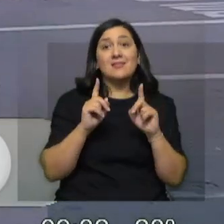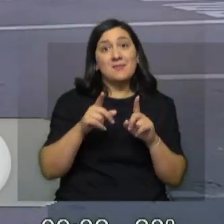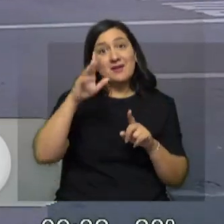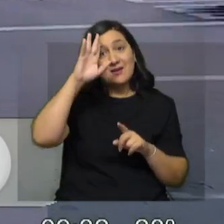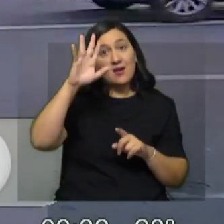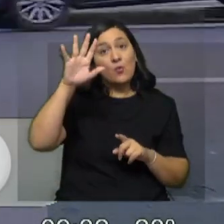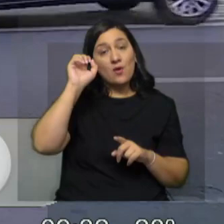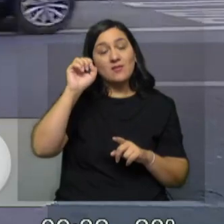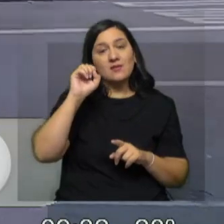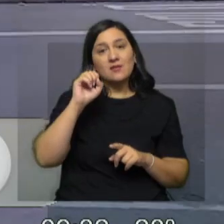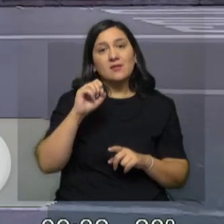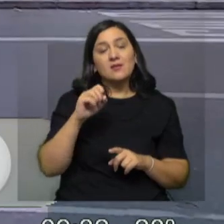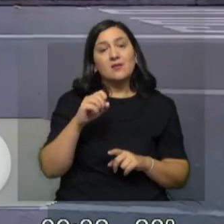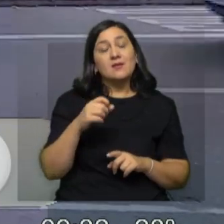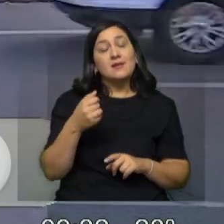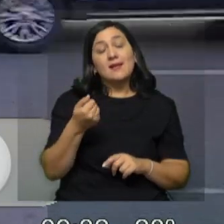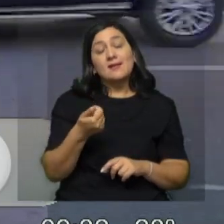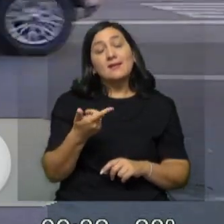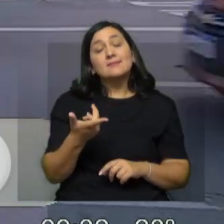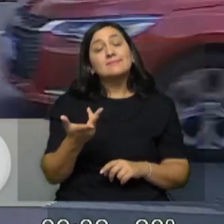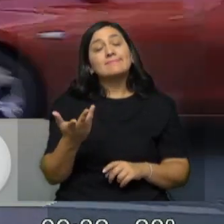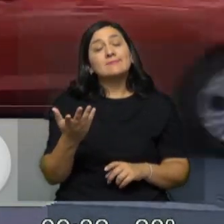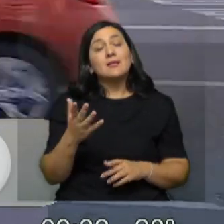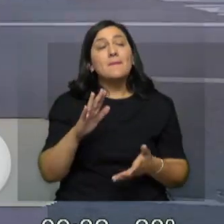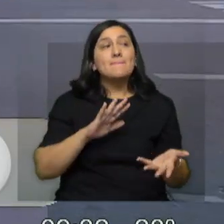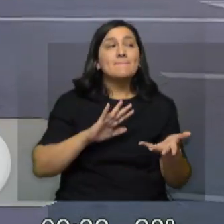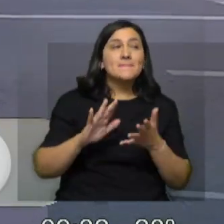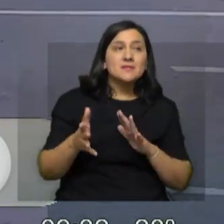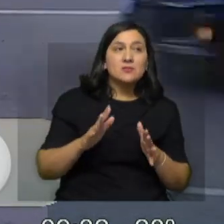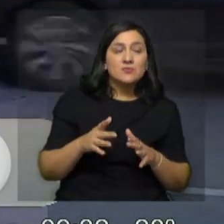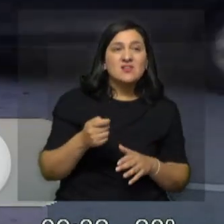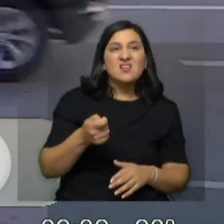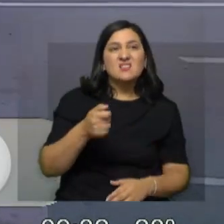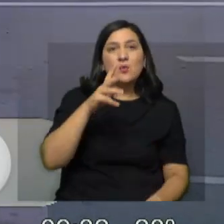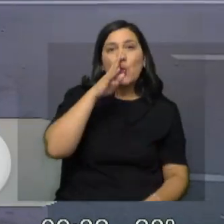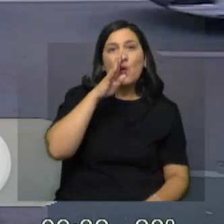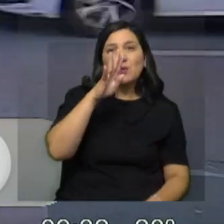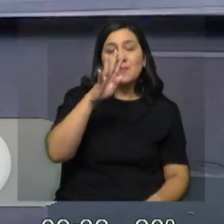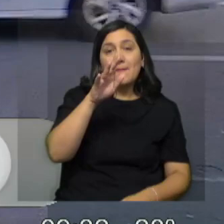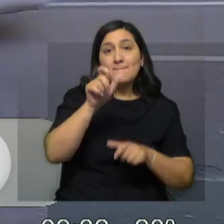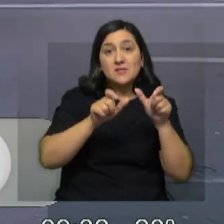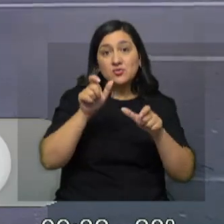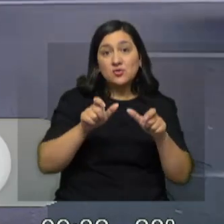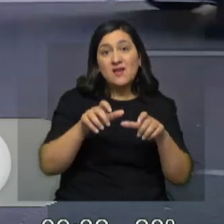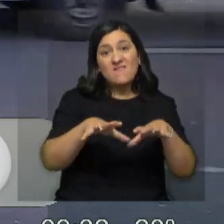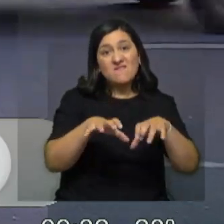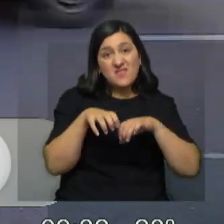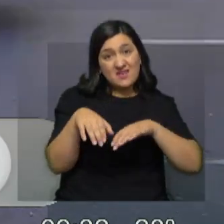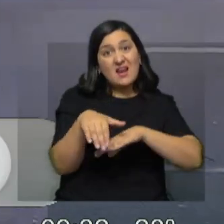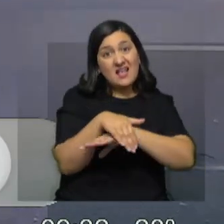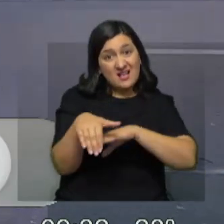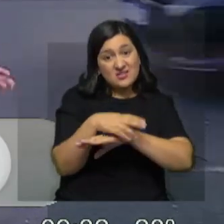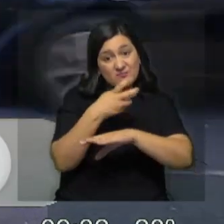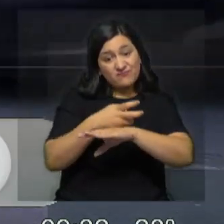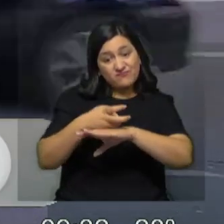recordar los tristes números que tiene la realidad, que aproximadamente casi unas 4.000 personas son las que viven en la calle. De esas